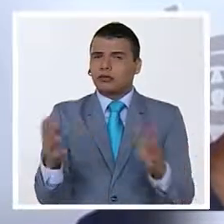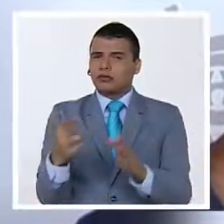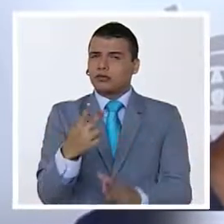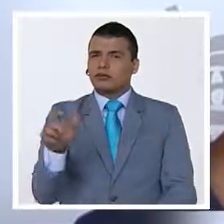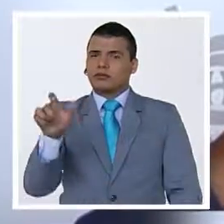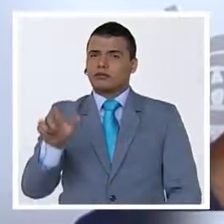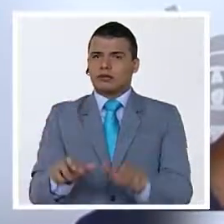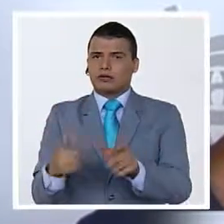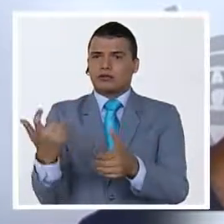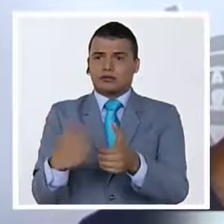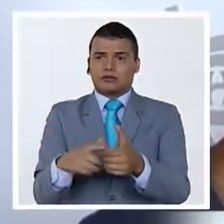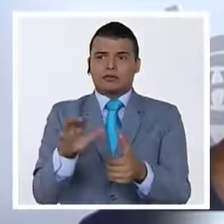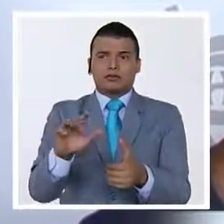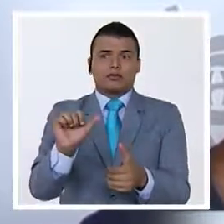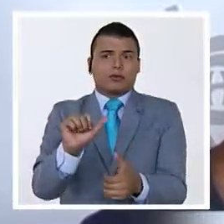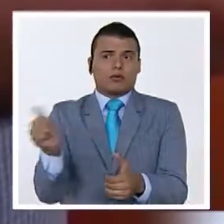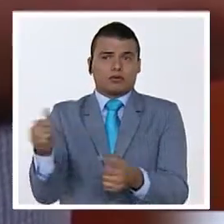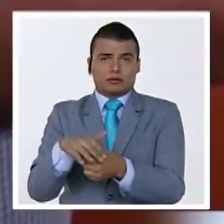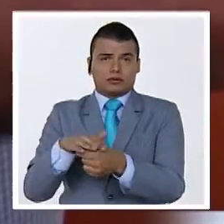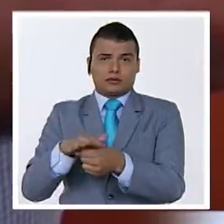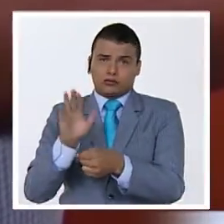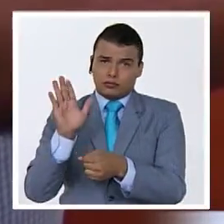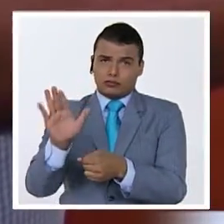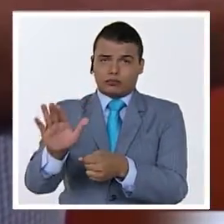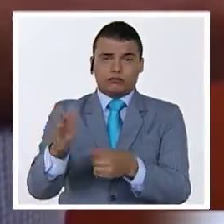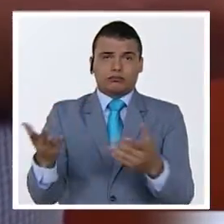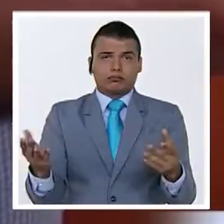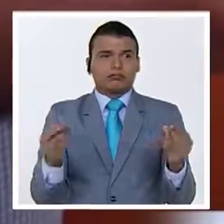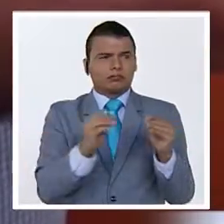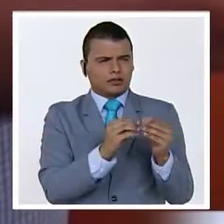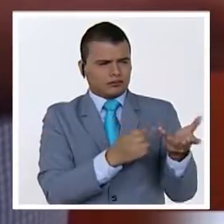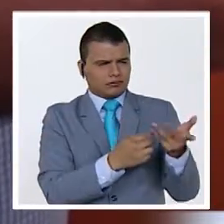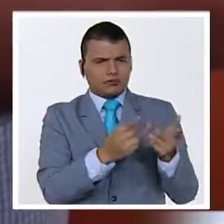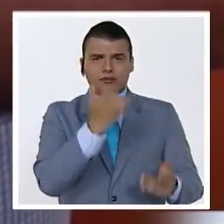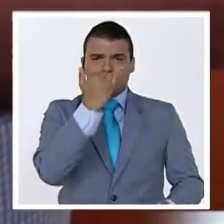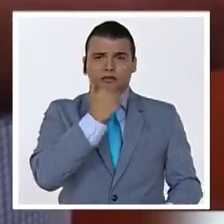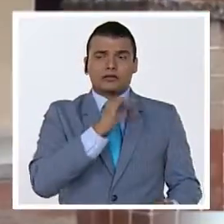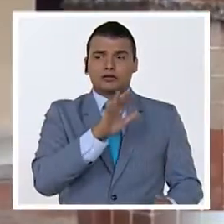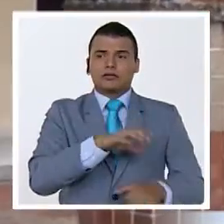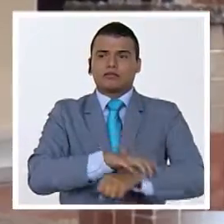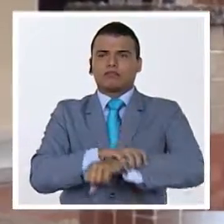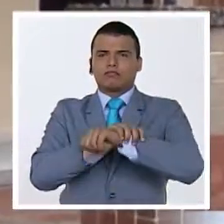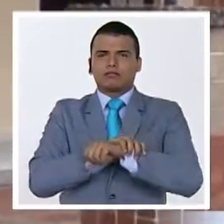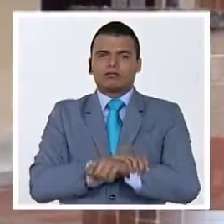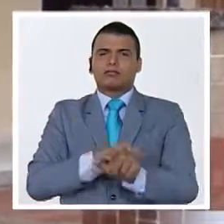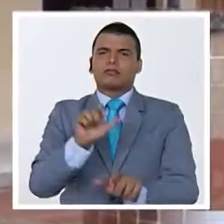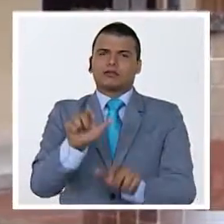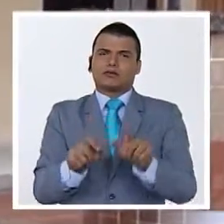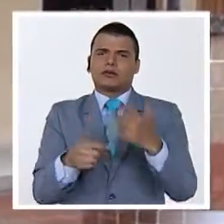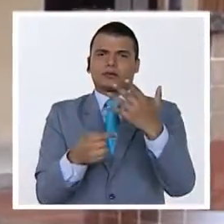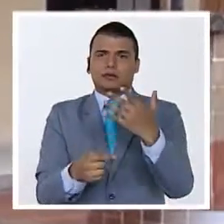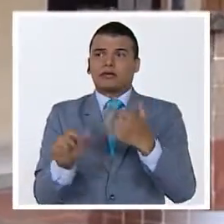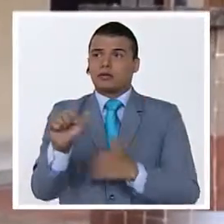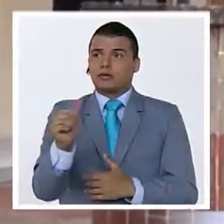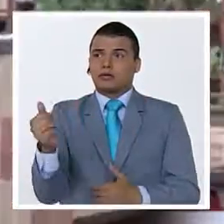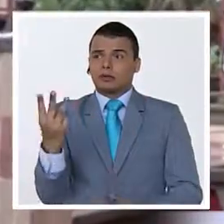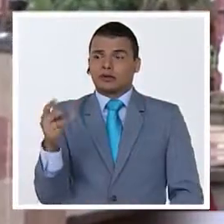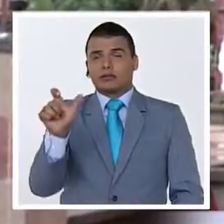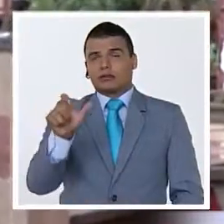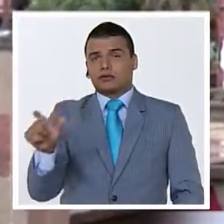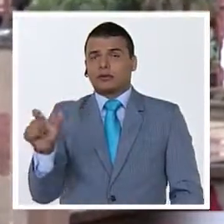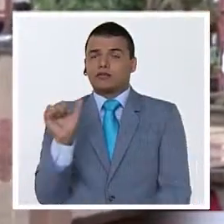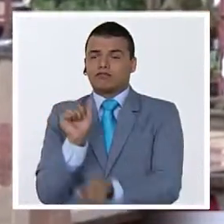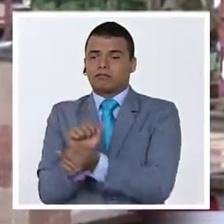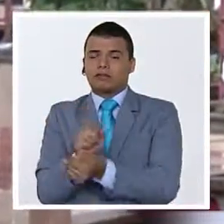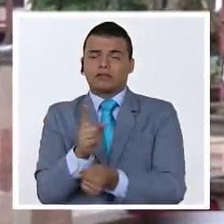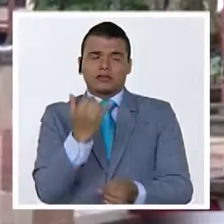y ha sido un caso externo a la universidad. En estas irregularidades, la Fiscalía capturó a 6 personas. 3 de ellas fueron enviadas a la cárcel luego de